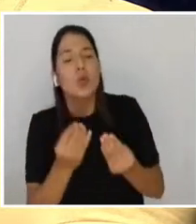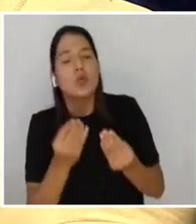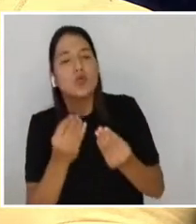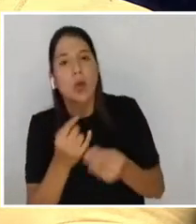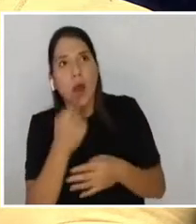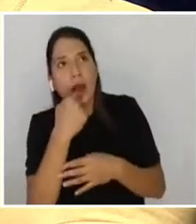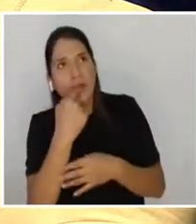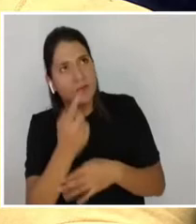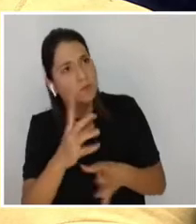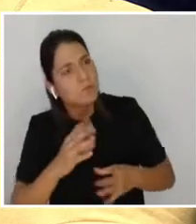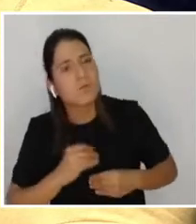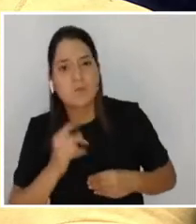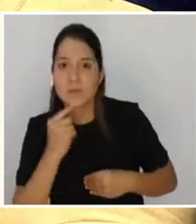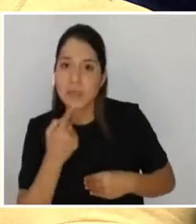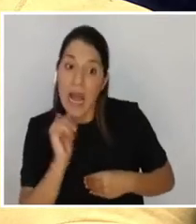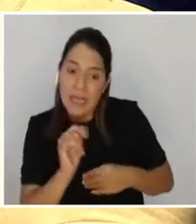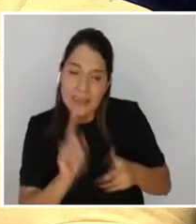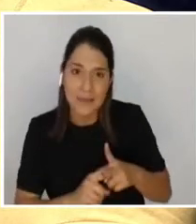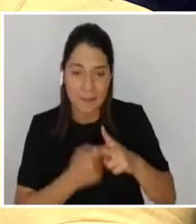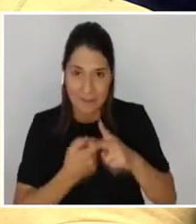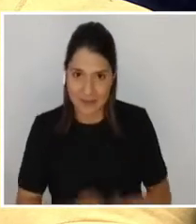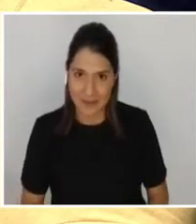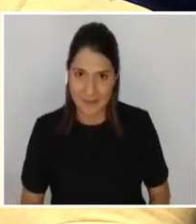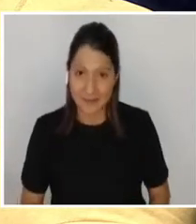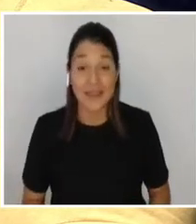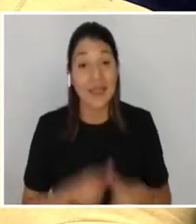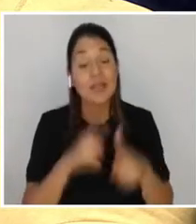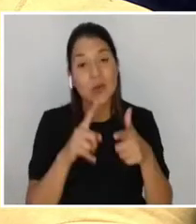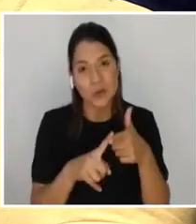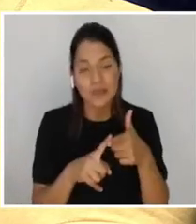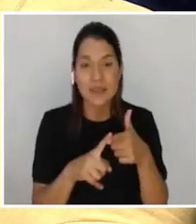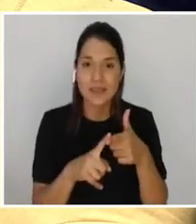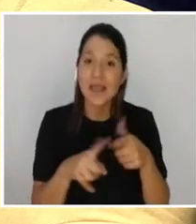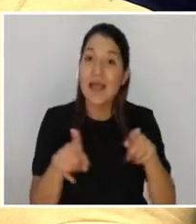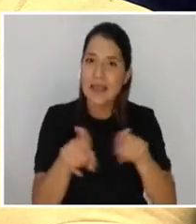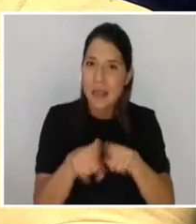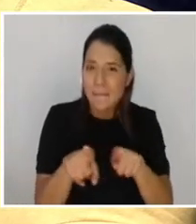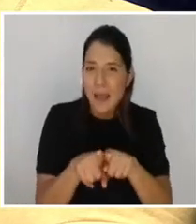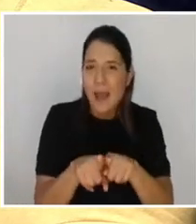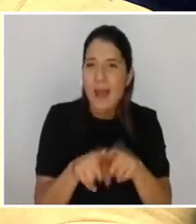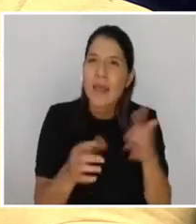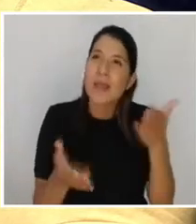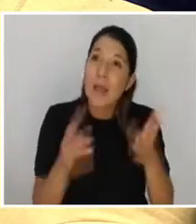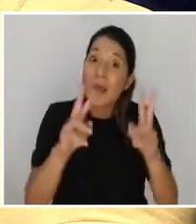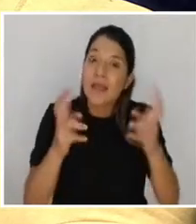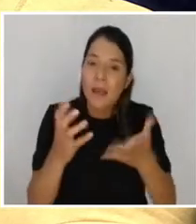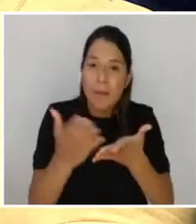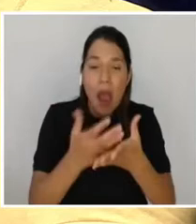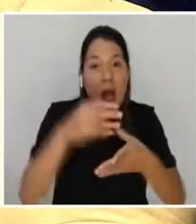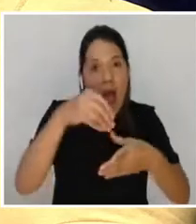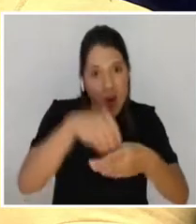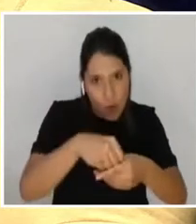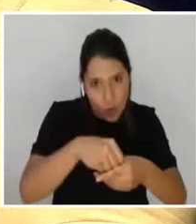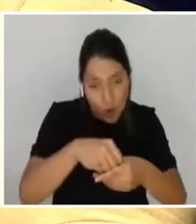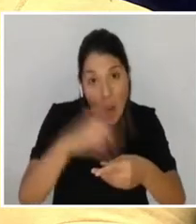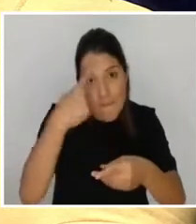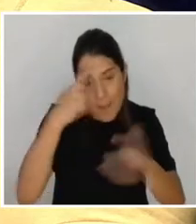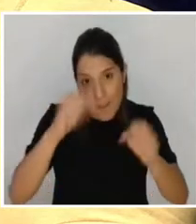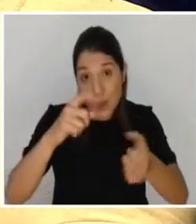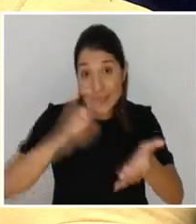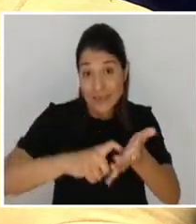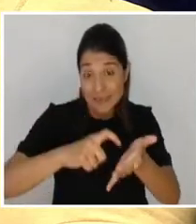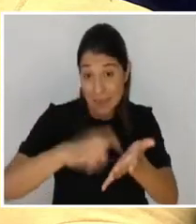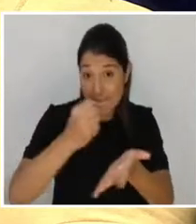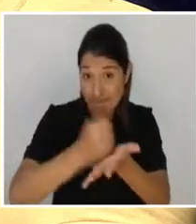Y así fue como empecé. Entonces, también, tal vez el tema de ahorro, ¿verdad?, para inscribir la marca,